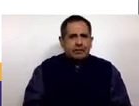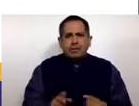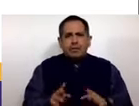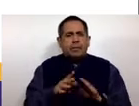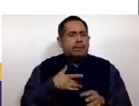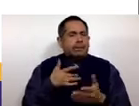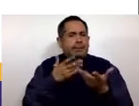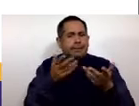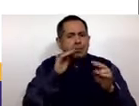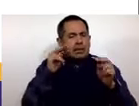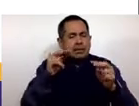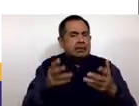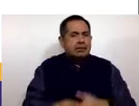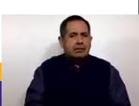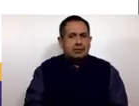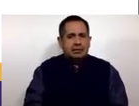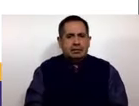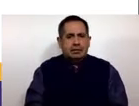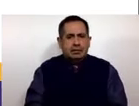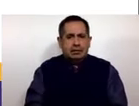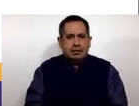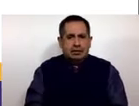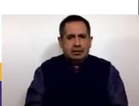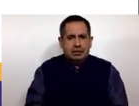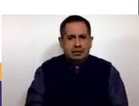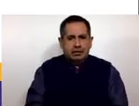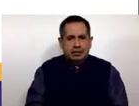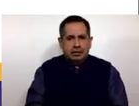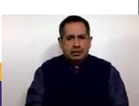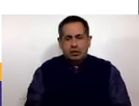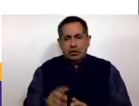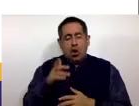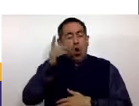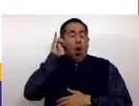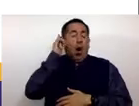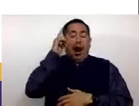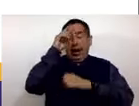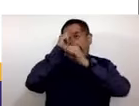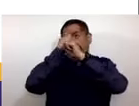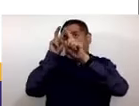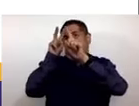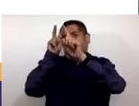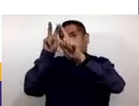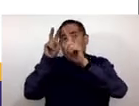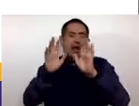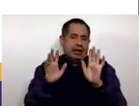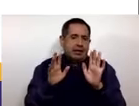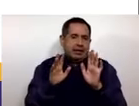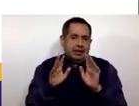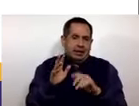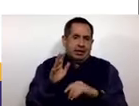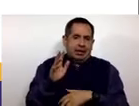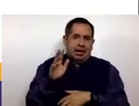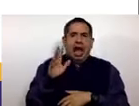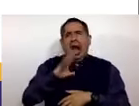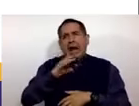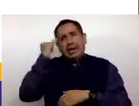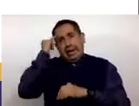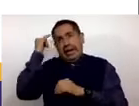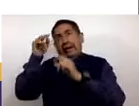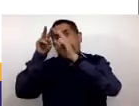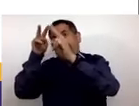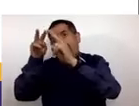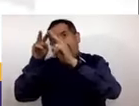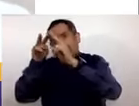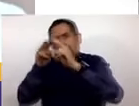¿Cómo te ves? Voy a hablar de mi visión ideal, porque también ahí en el libro hablo de la visión funesta de no vamos a tener